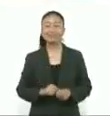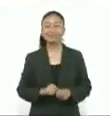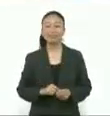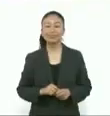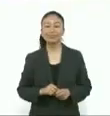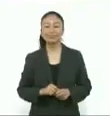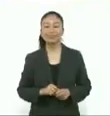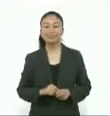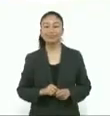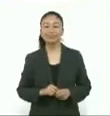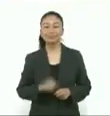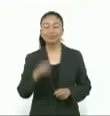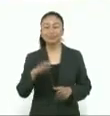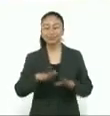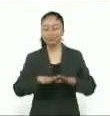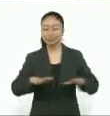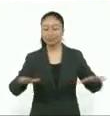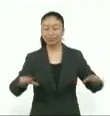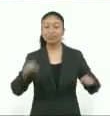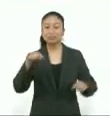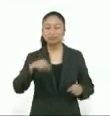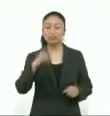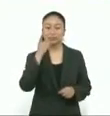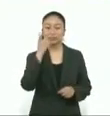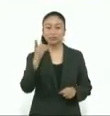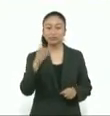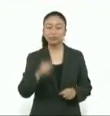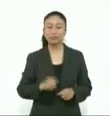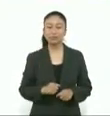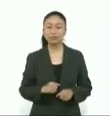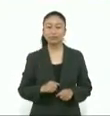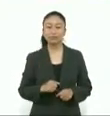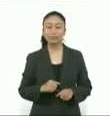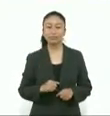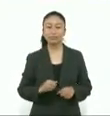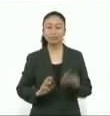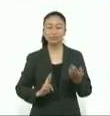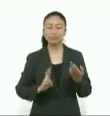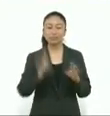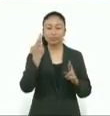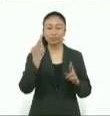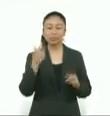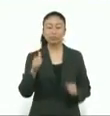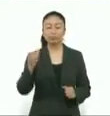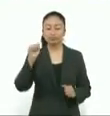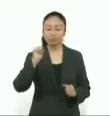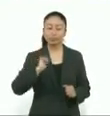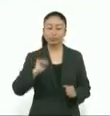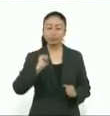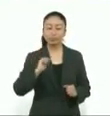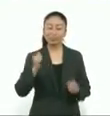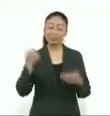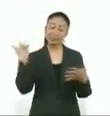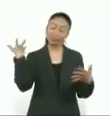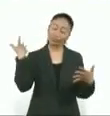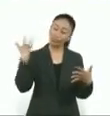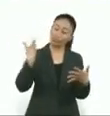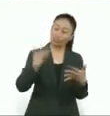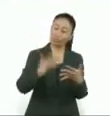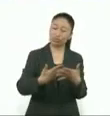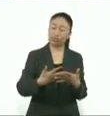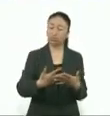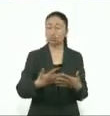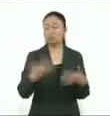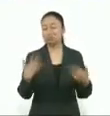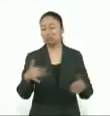Desde este monumento decimos, no existe revolución más antigua, más larga, más